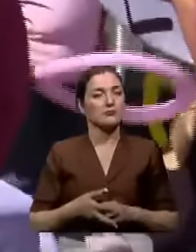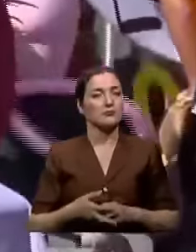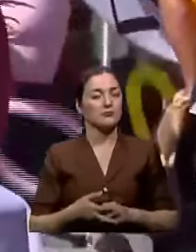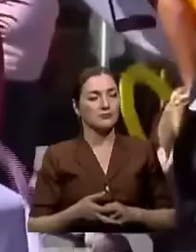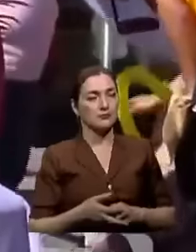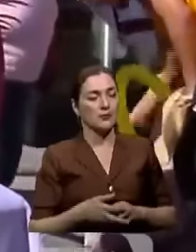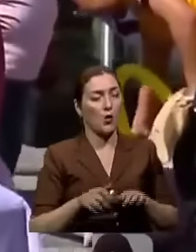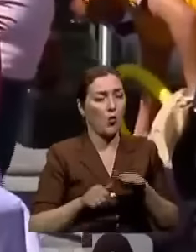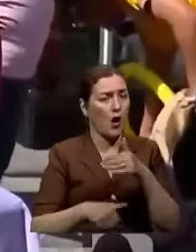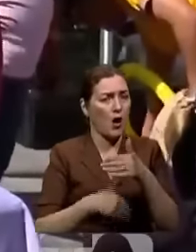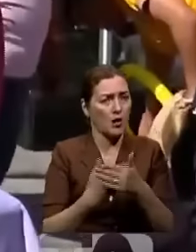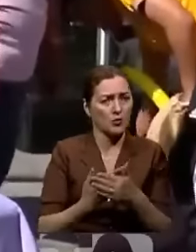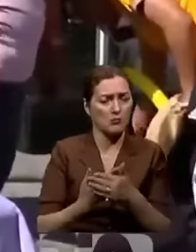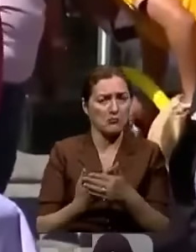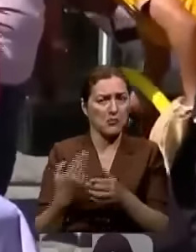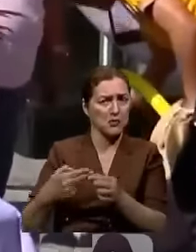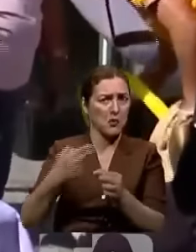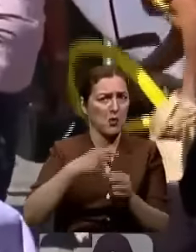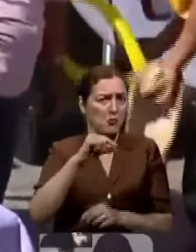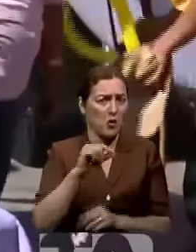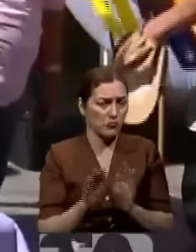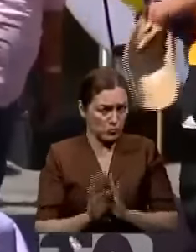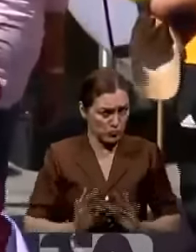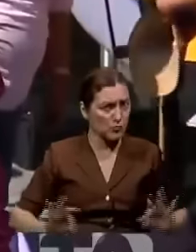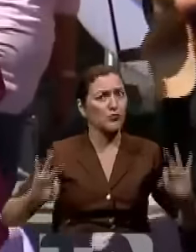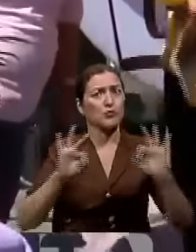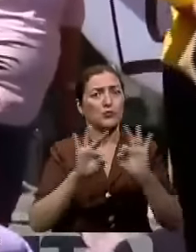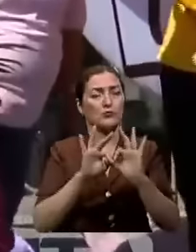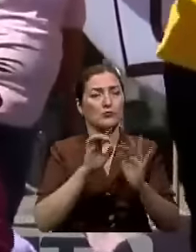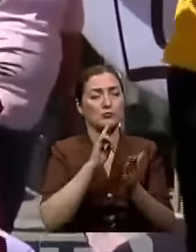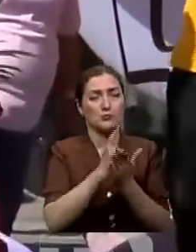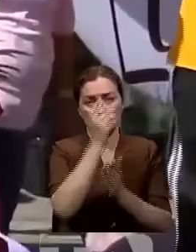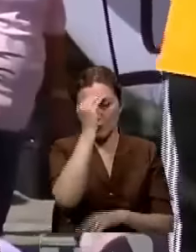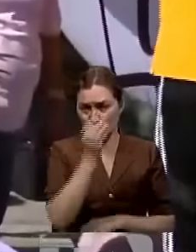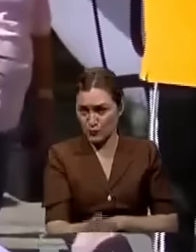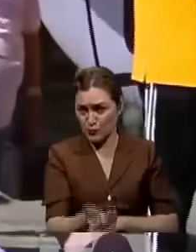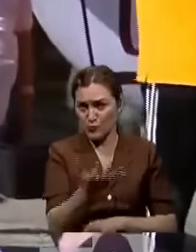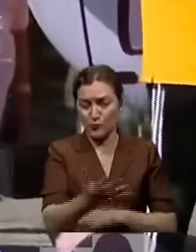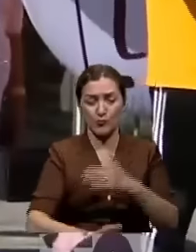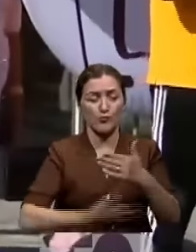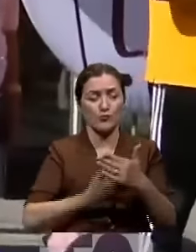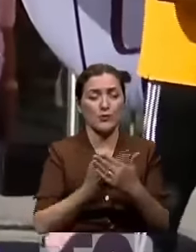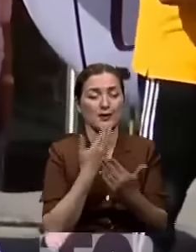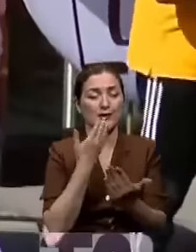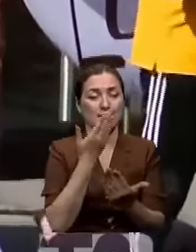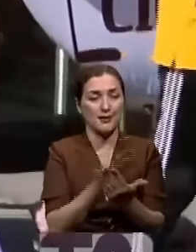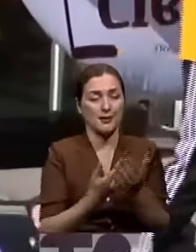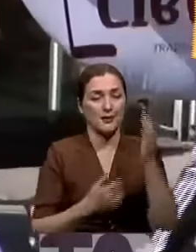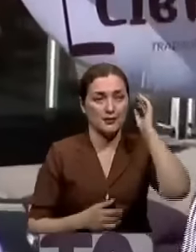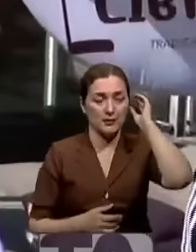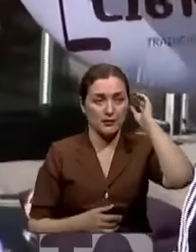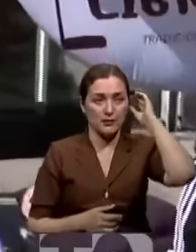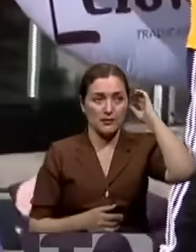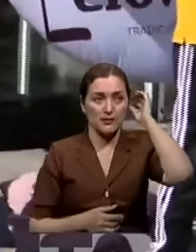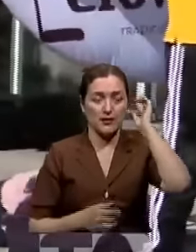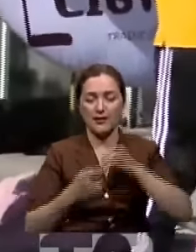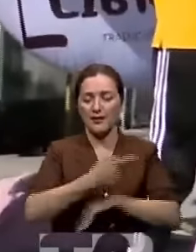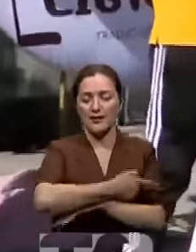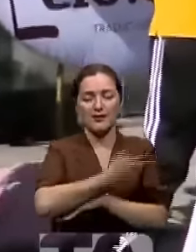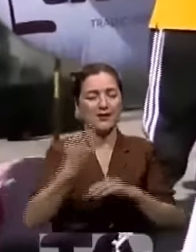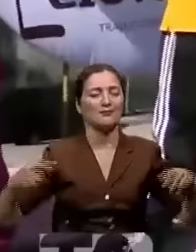jueces, que son pocos, pero son importantes, ¿no? Claro que sí, muy buenos días con todos, gracias por estar aquí. Bueno, este día es maravilloso, la